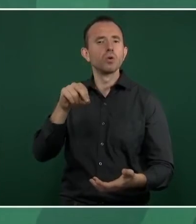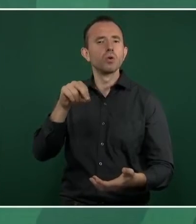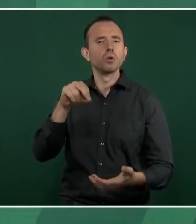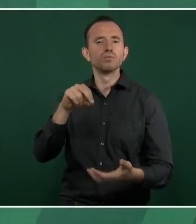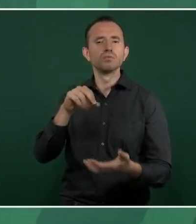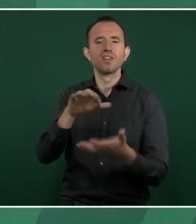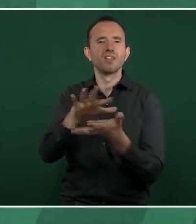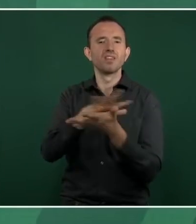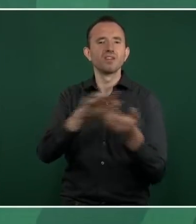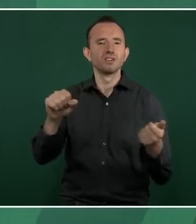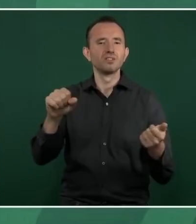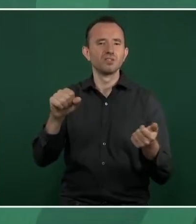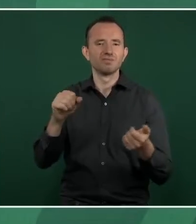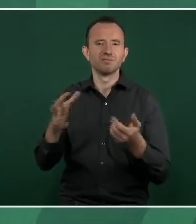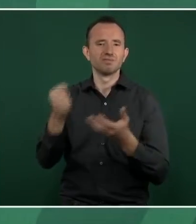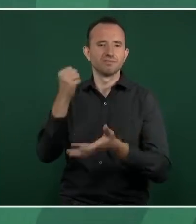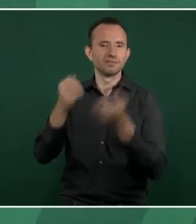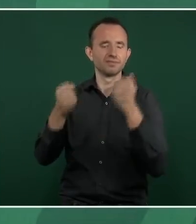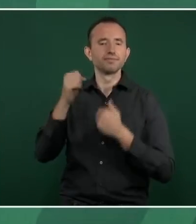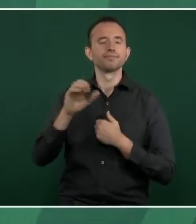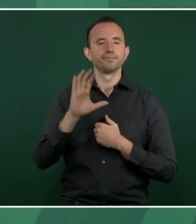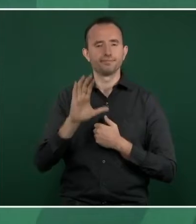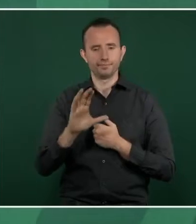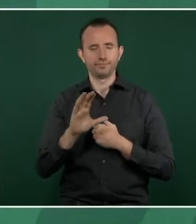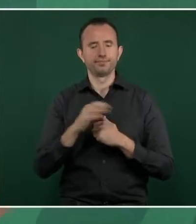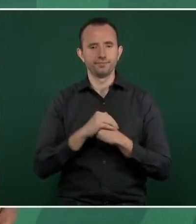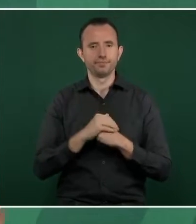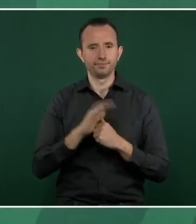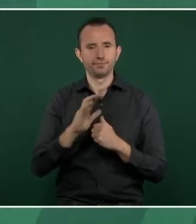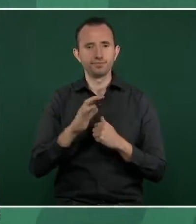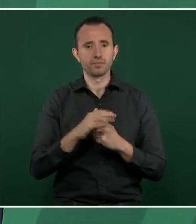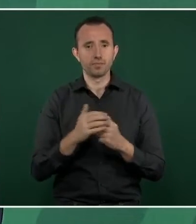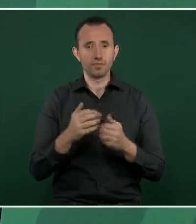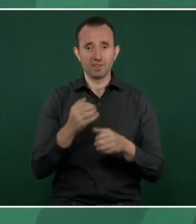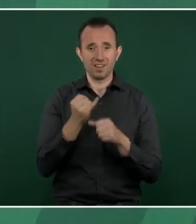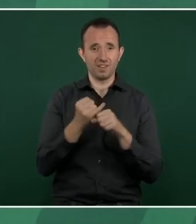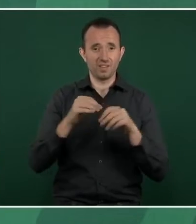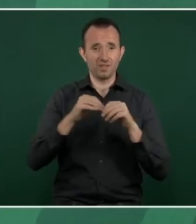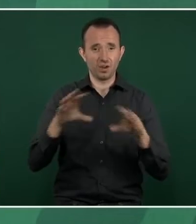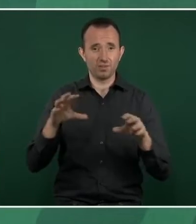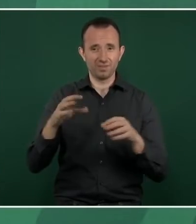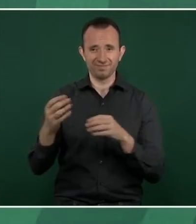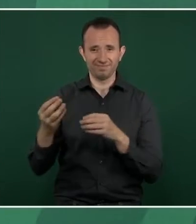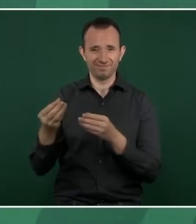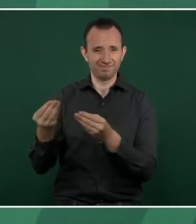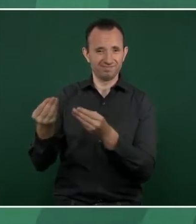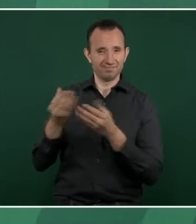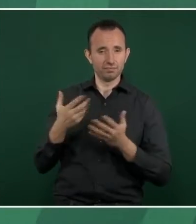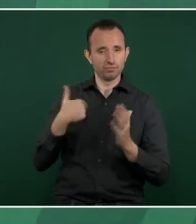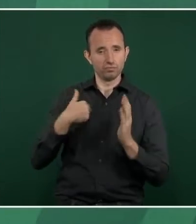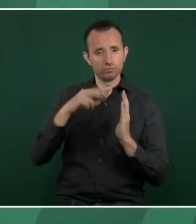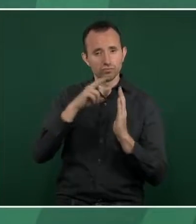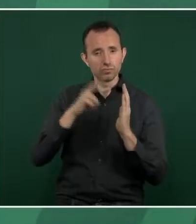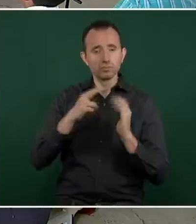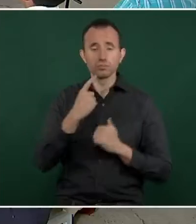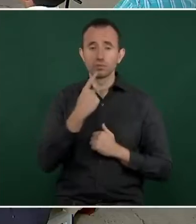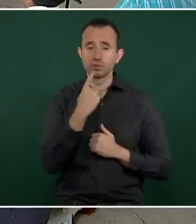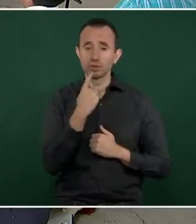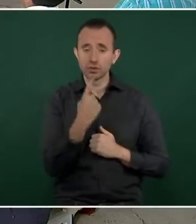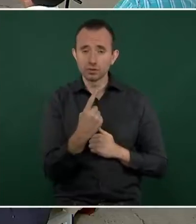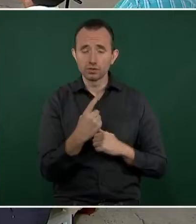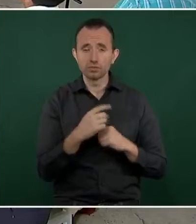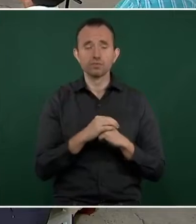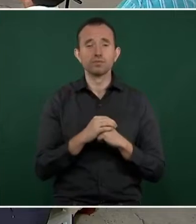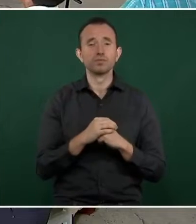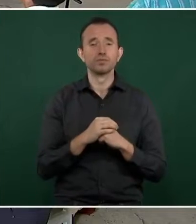El asunto, según el informe que me presentaron, es de que se